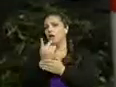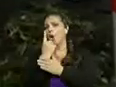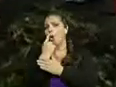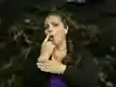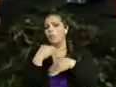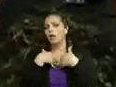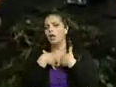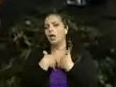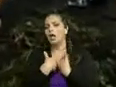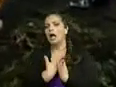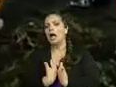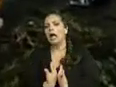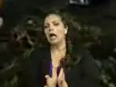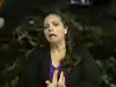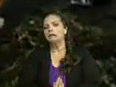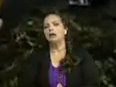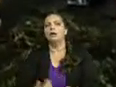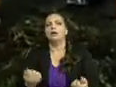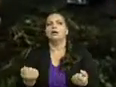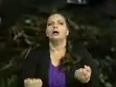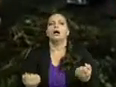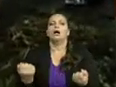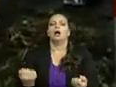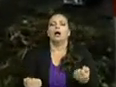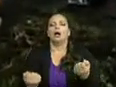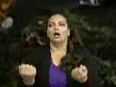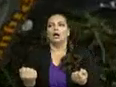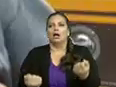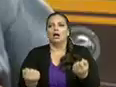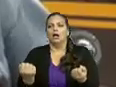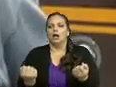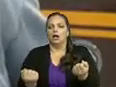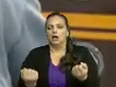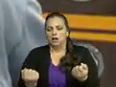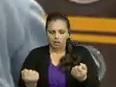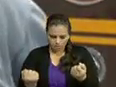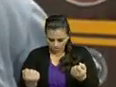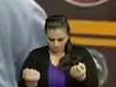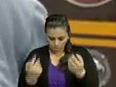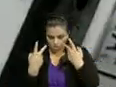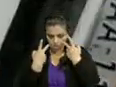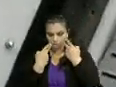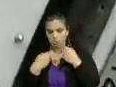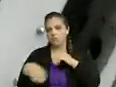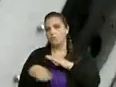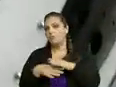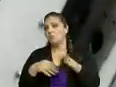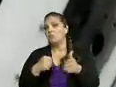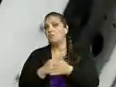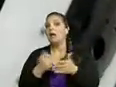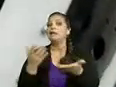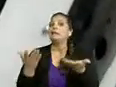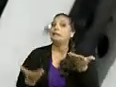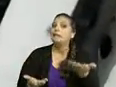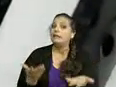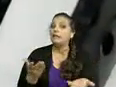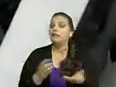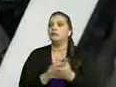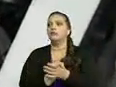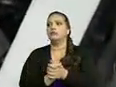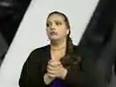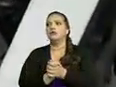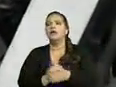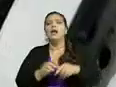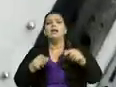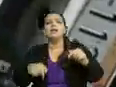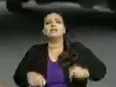especular. En todo caso, se inician las investigaciones y allí se determinará. Vale recalcar que en las carreteras han perdido un gran número